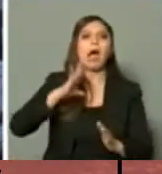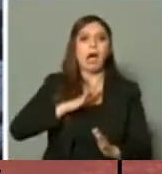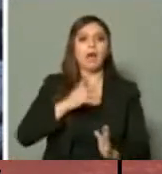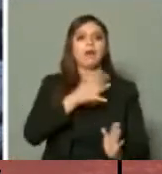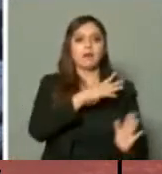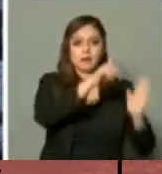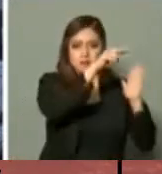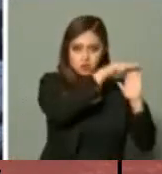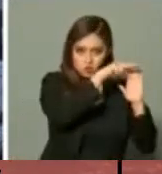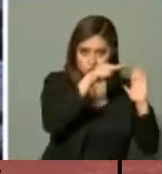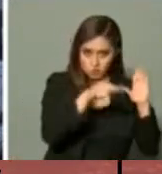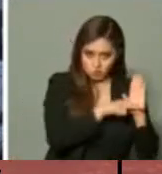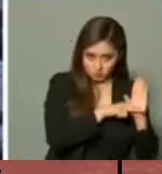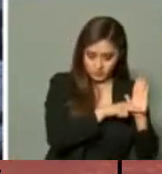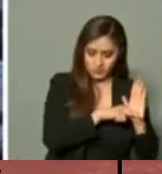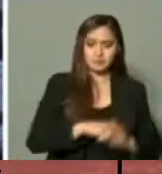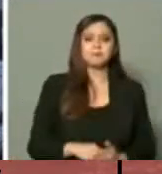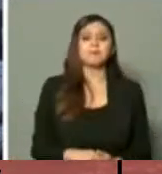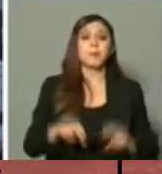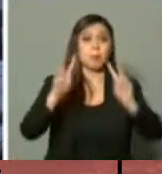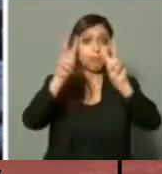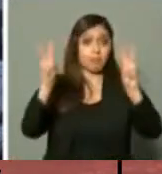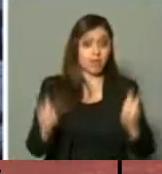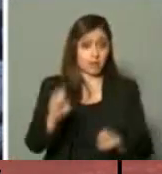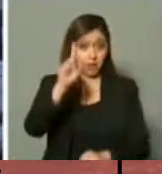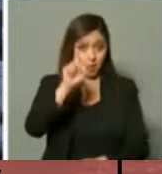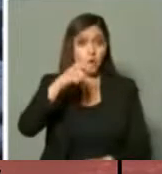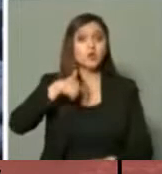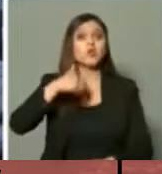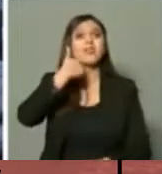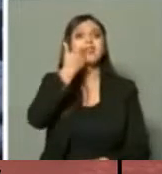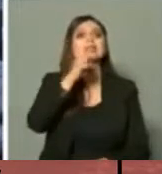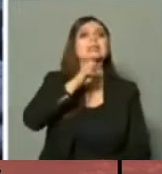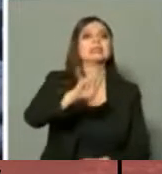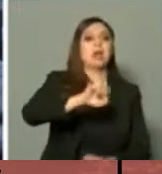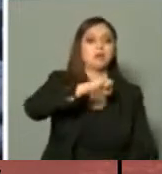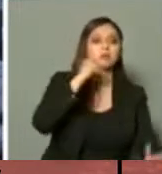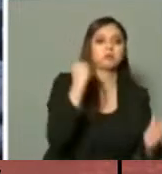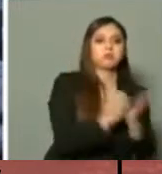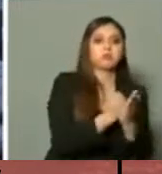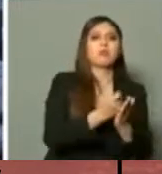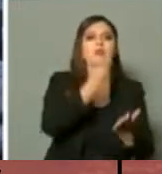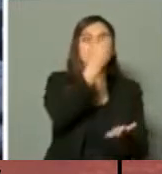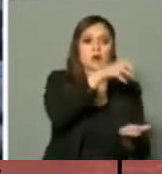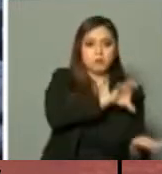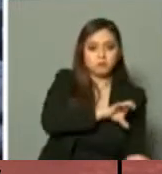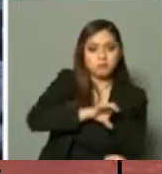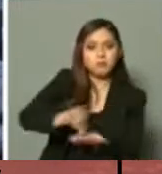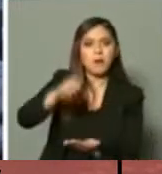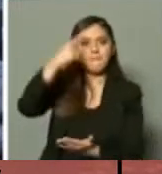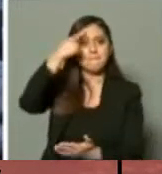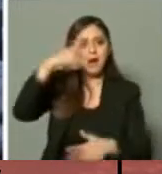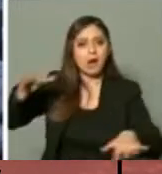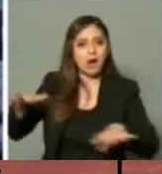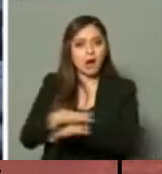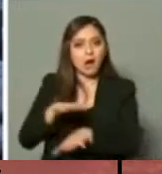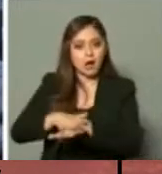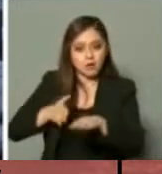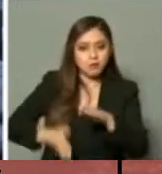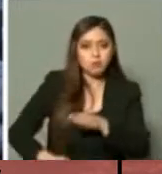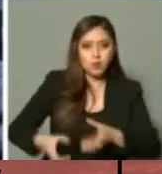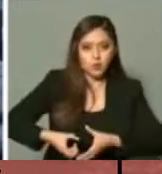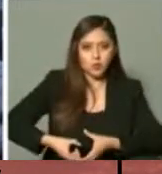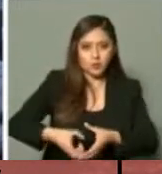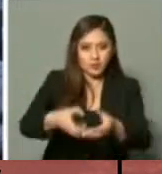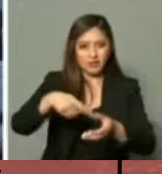establecidas. En materia del agua, propondré que se aprueben los recursos suficientes para que se realice una modernización de la red hidráulica